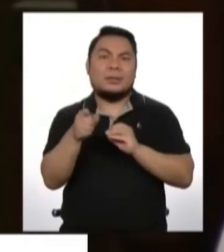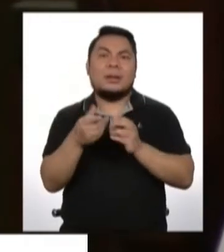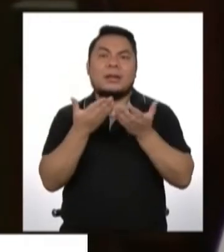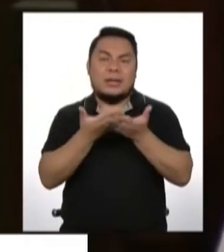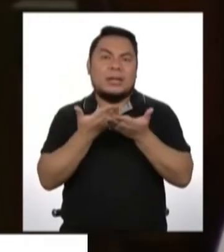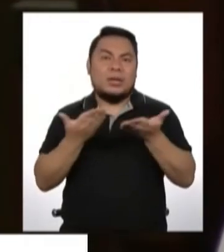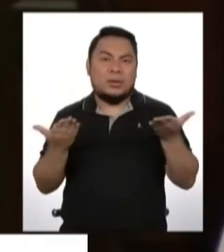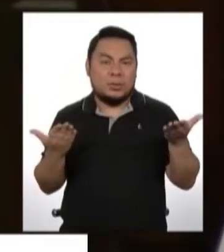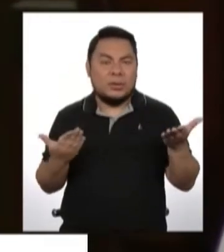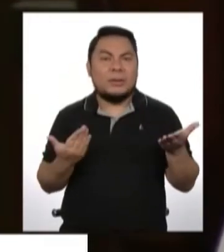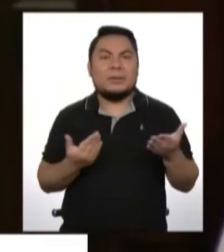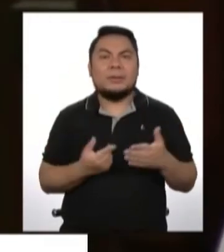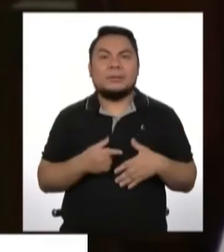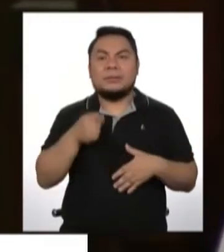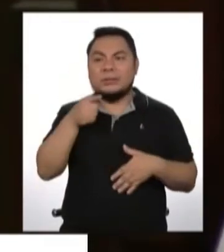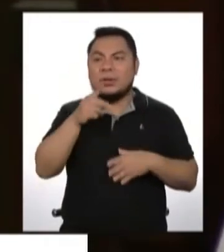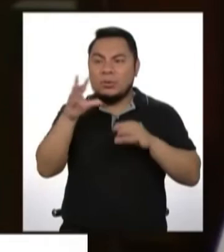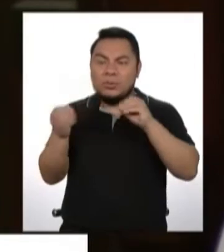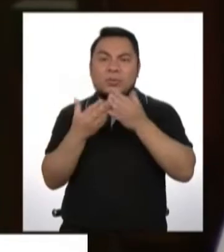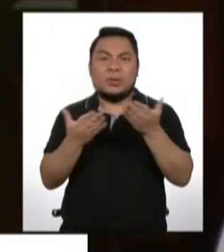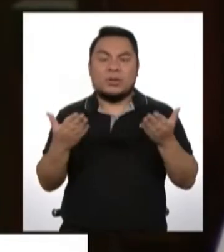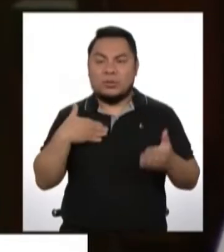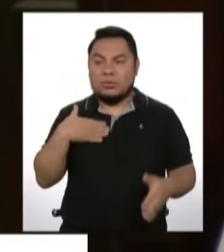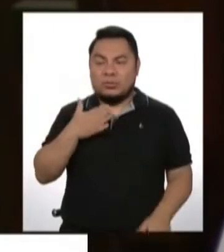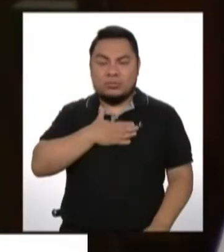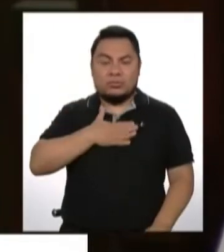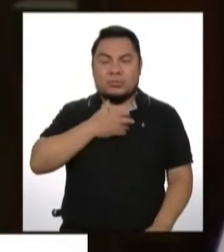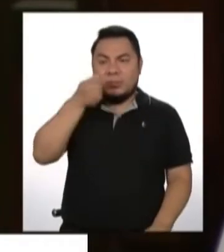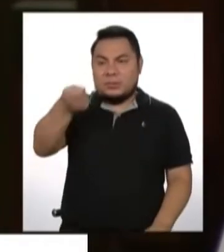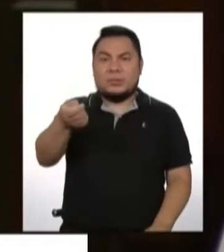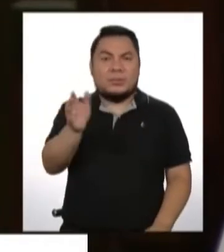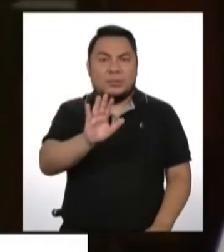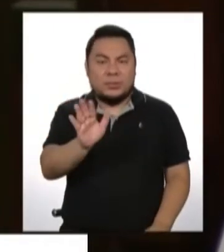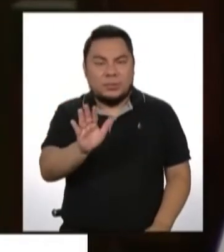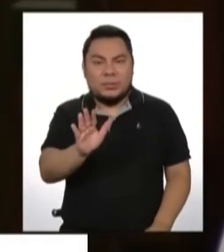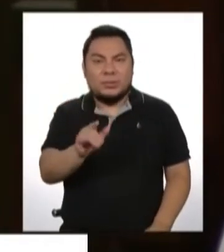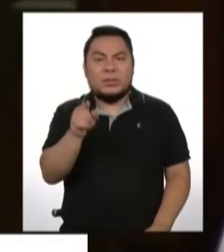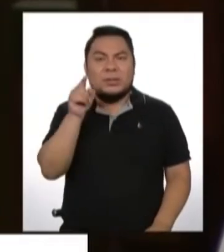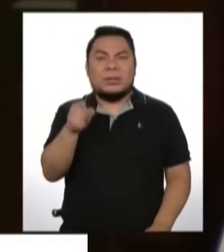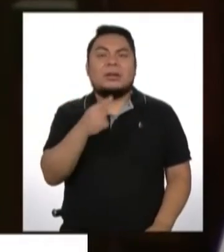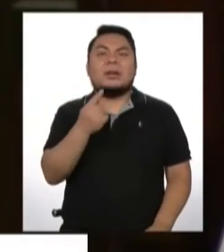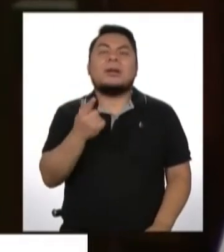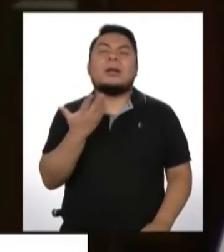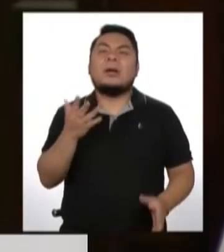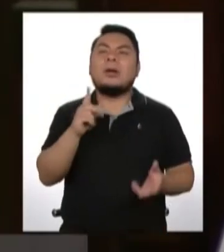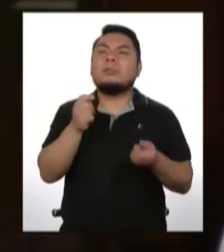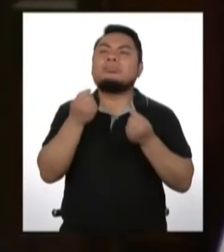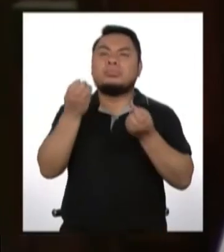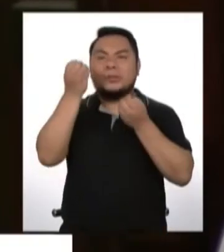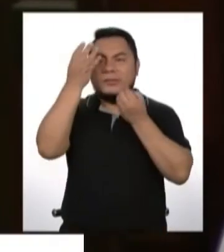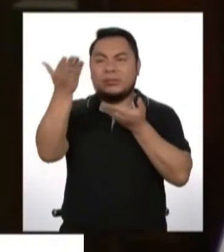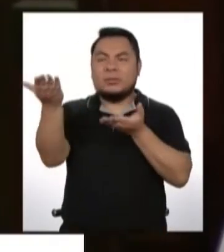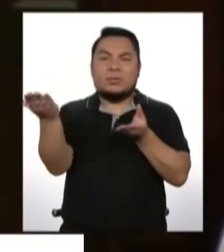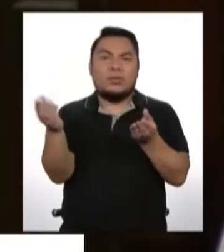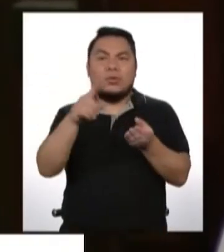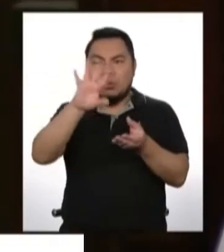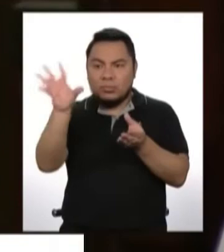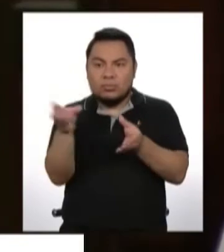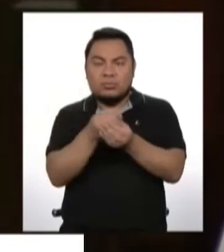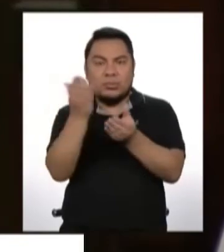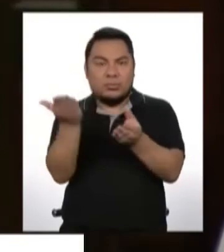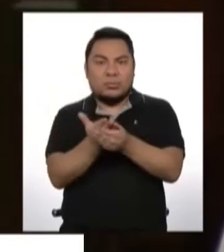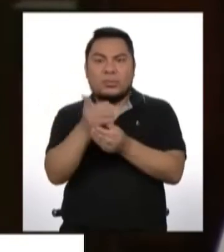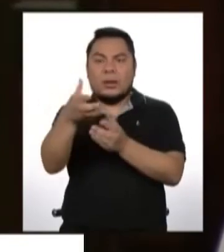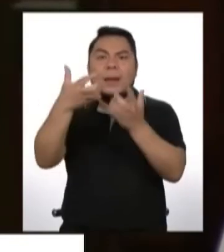equipo. El equipo no lo estamos pagando nosotros, está en situación de comodato vinculado a la